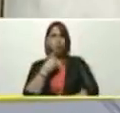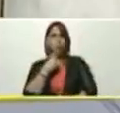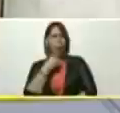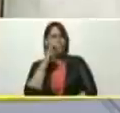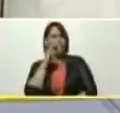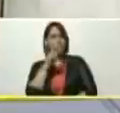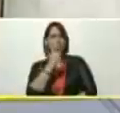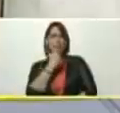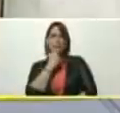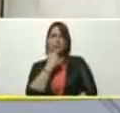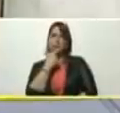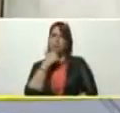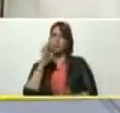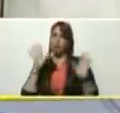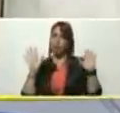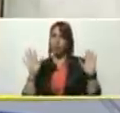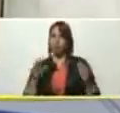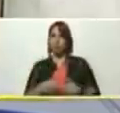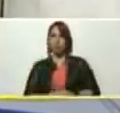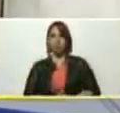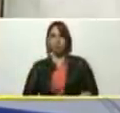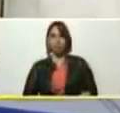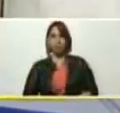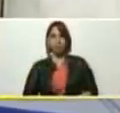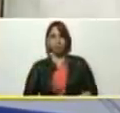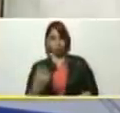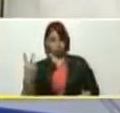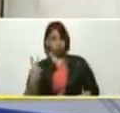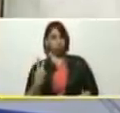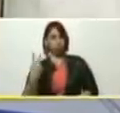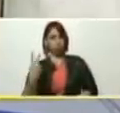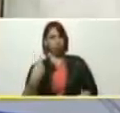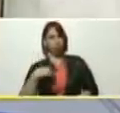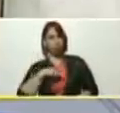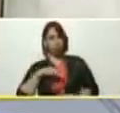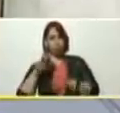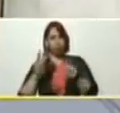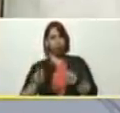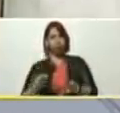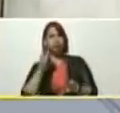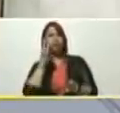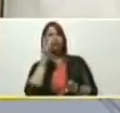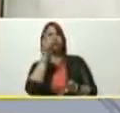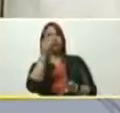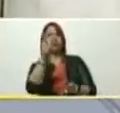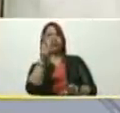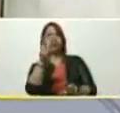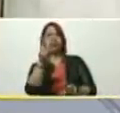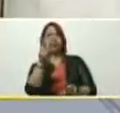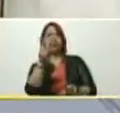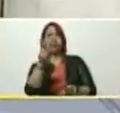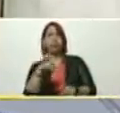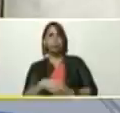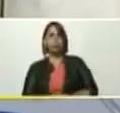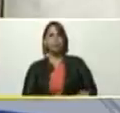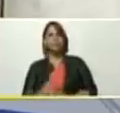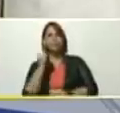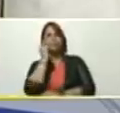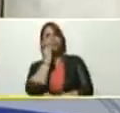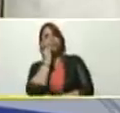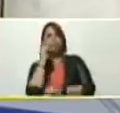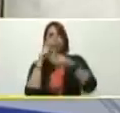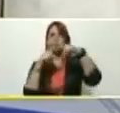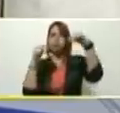bellísima. Silita y yo nos sentamos los dos, agarraditos de manos, a ver la luna roja.